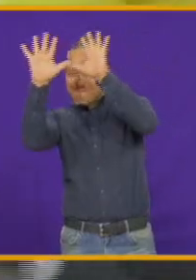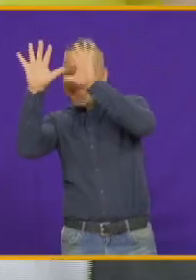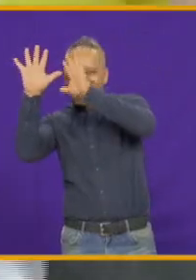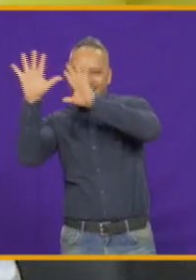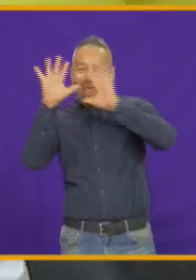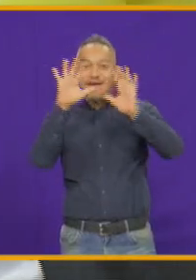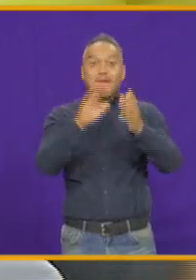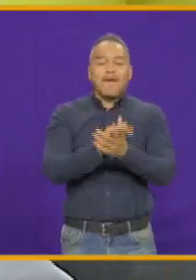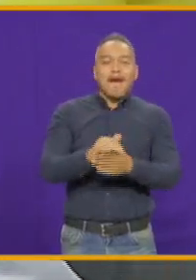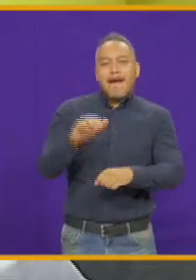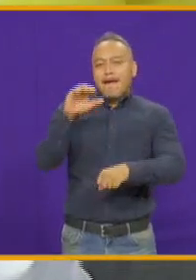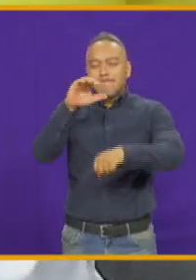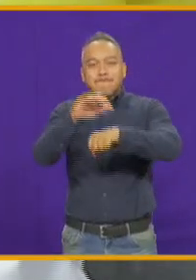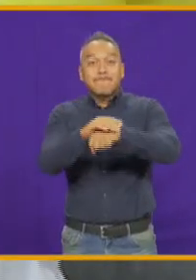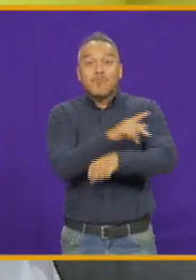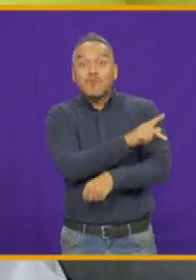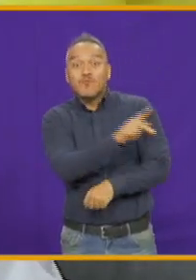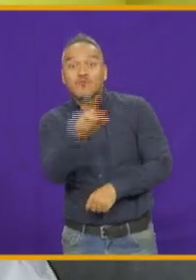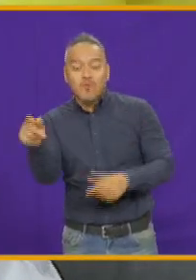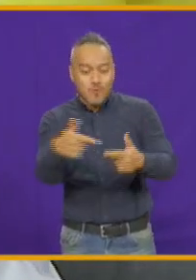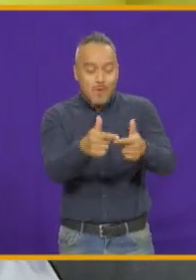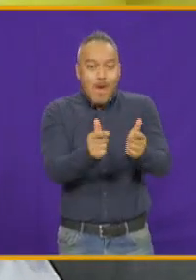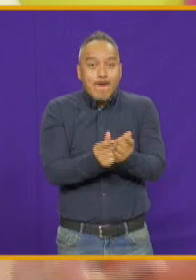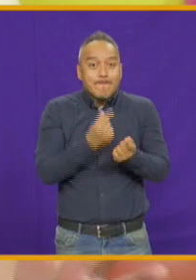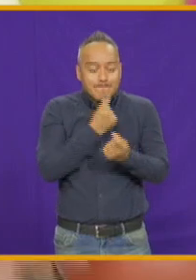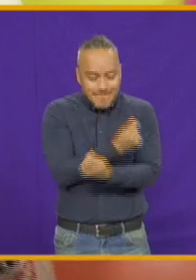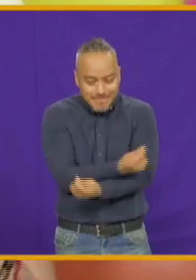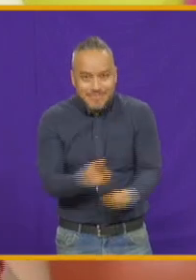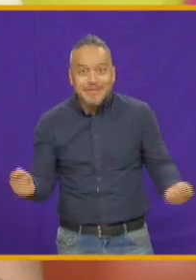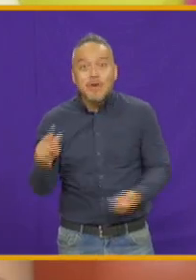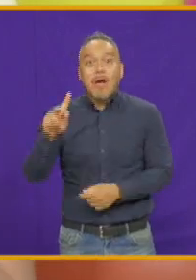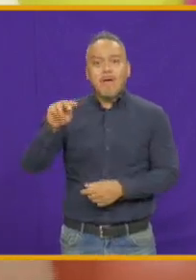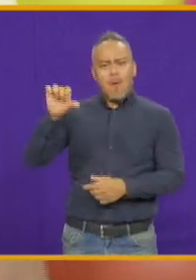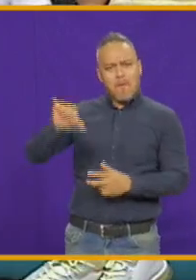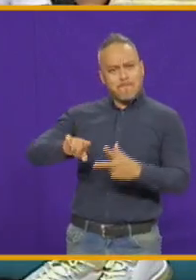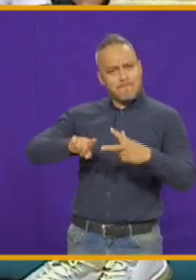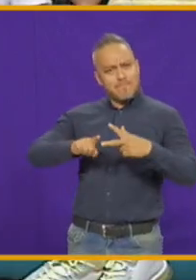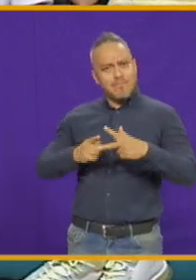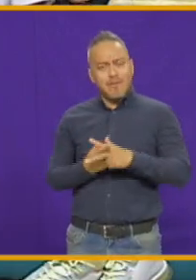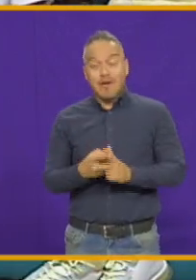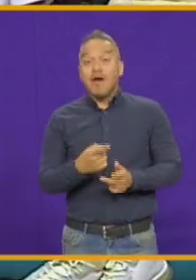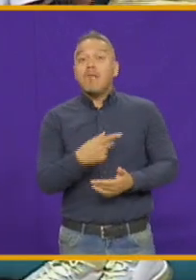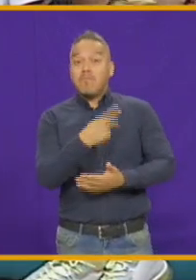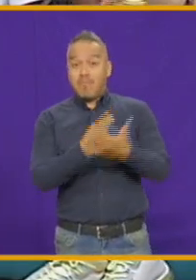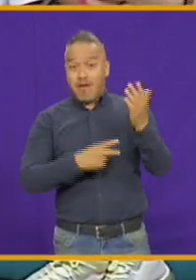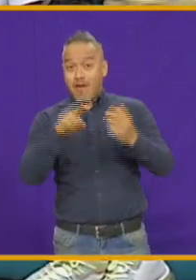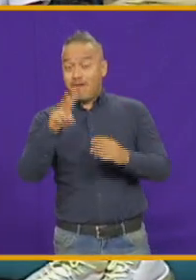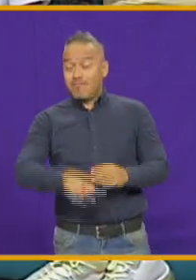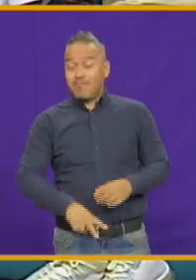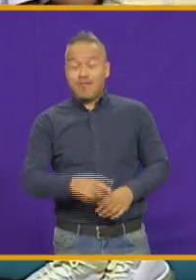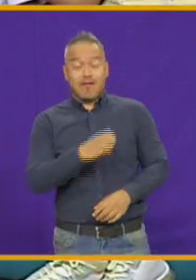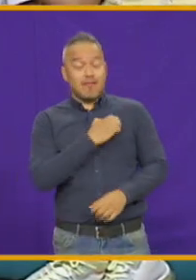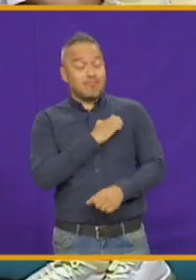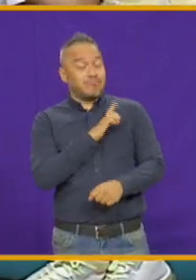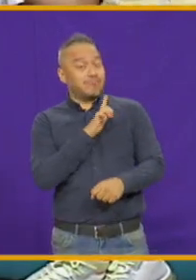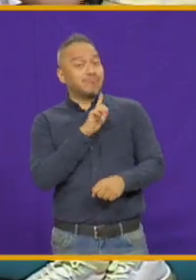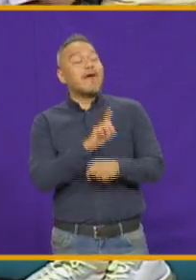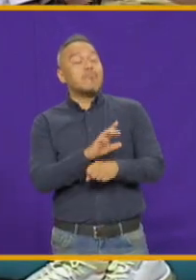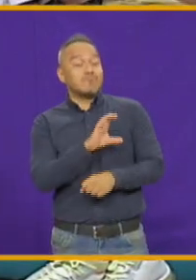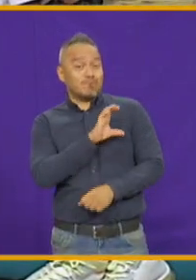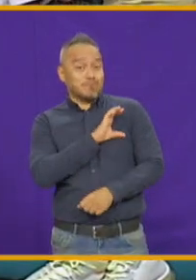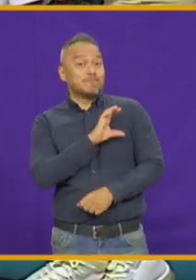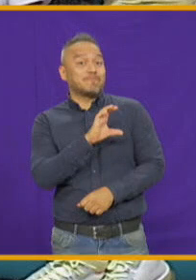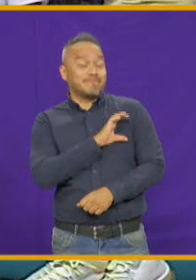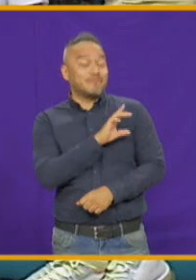amigos del Club de la galaxia estamos comenzando con este programa que es muy especial y que lo hacemos con mucho cariño para todos ustedes